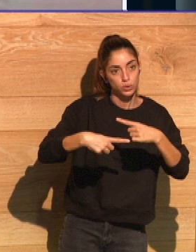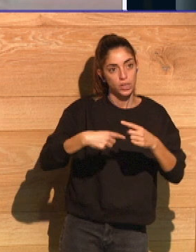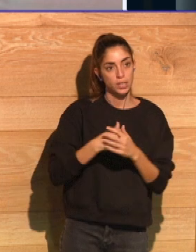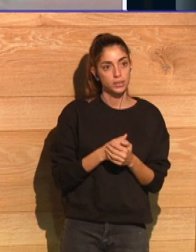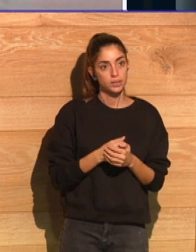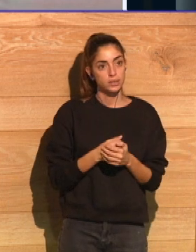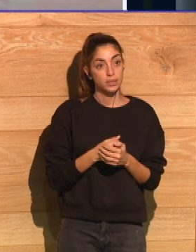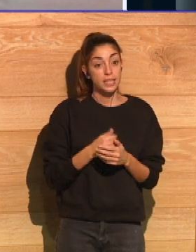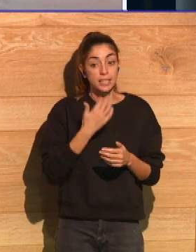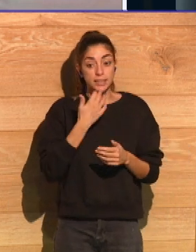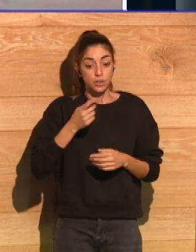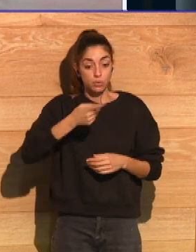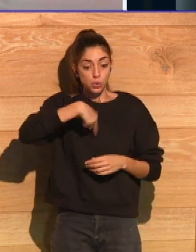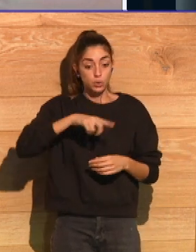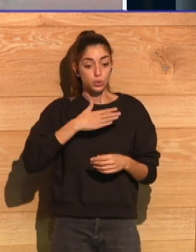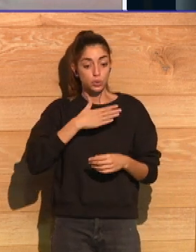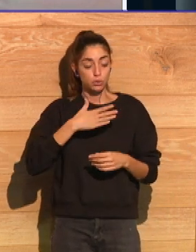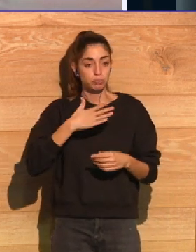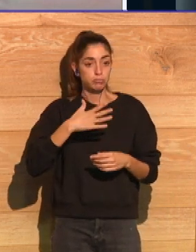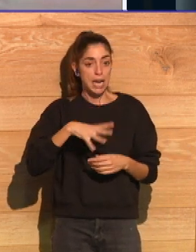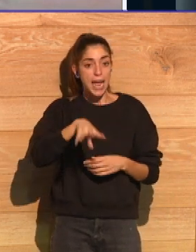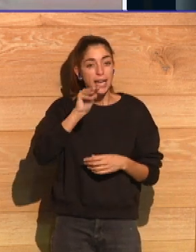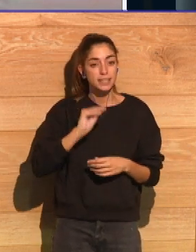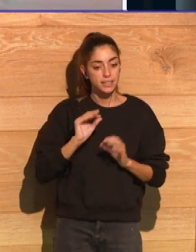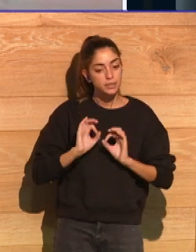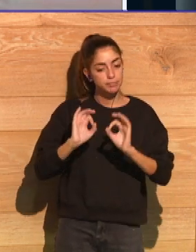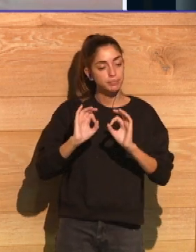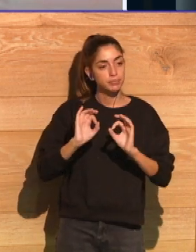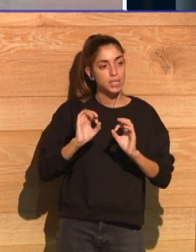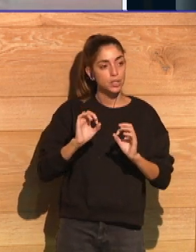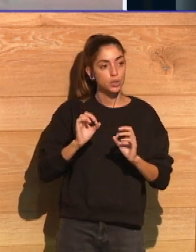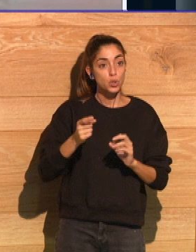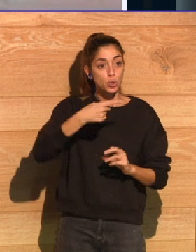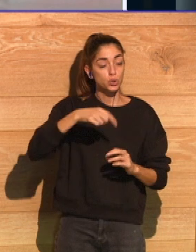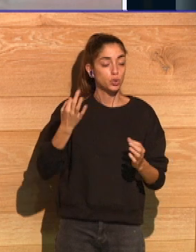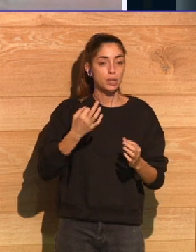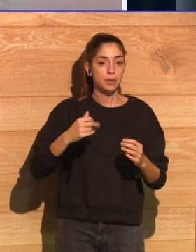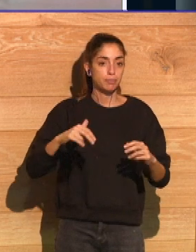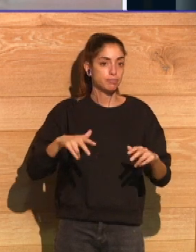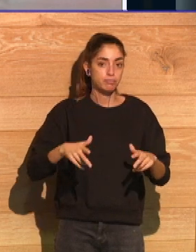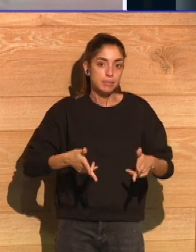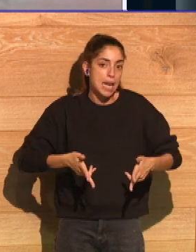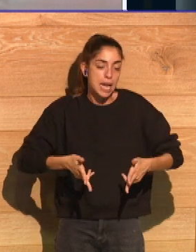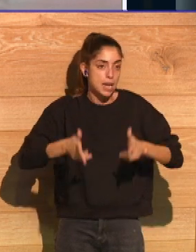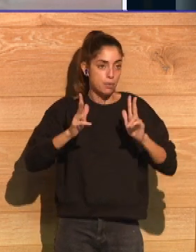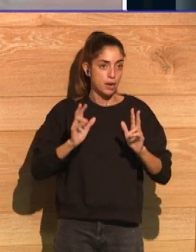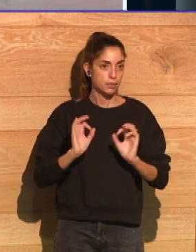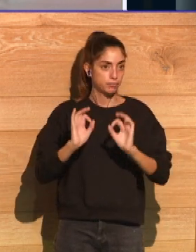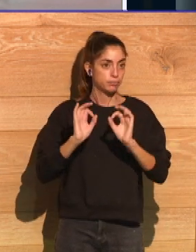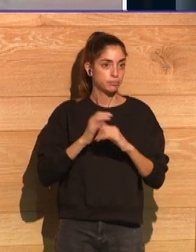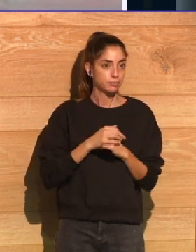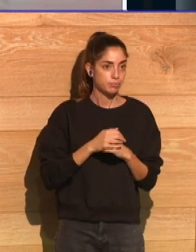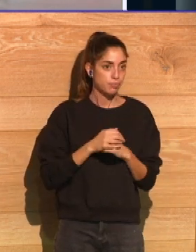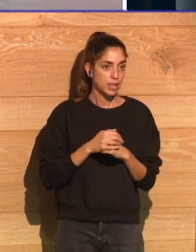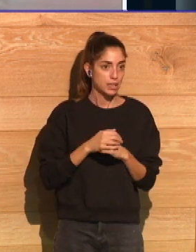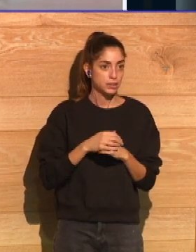Y si podemos entender esto, entonces nos liberamos de ello de una manera que, a